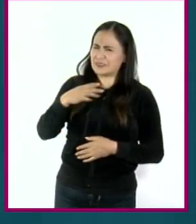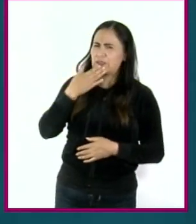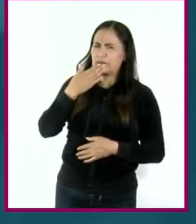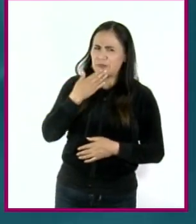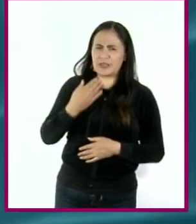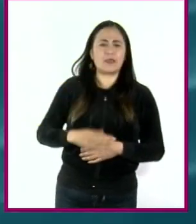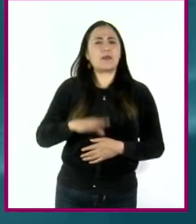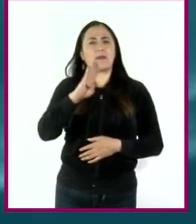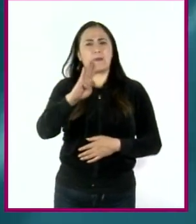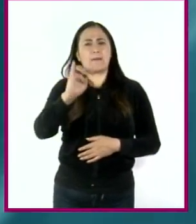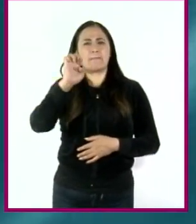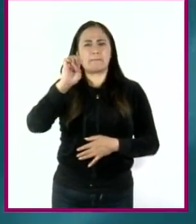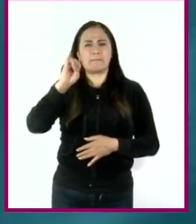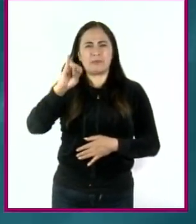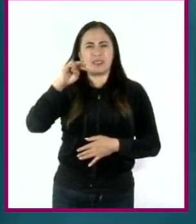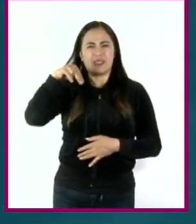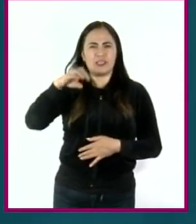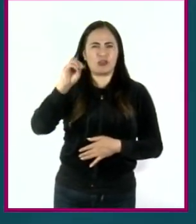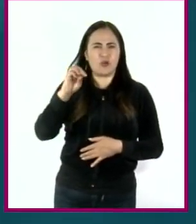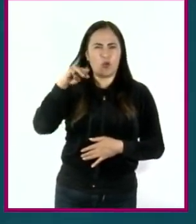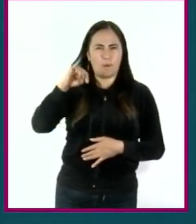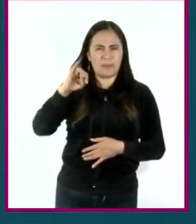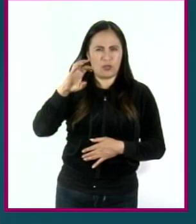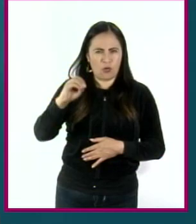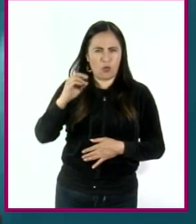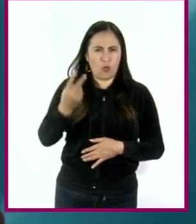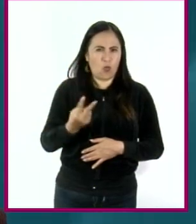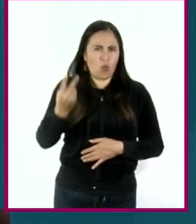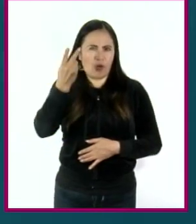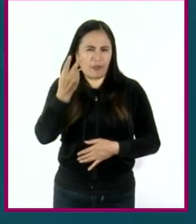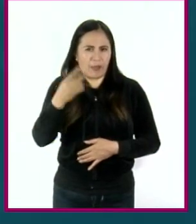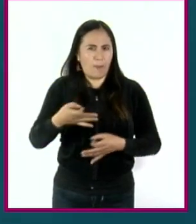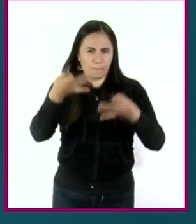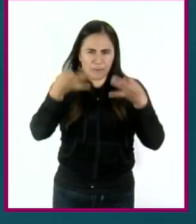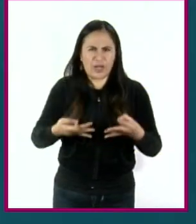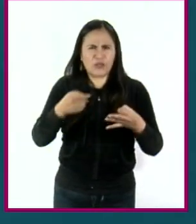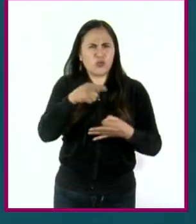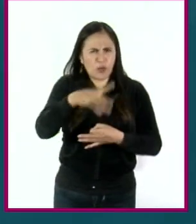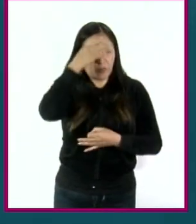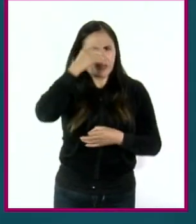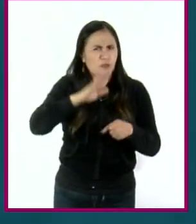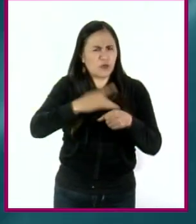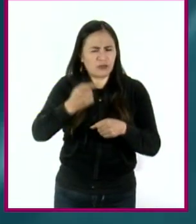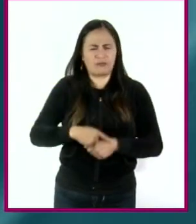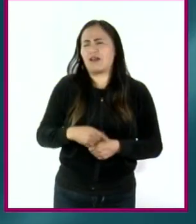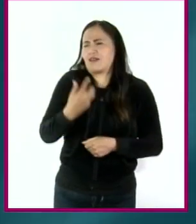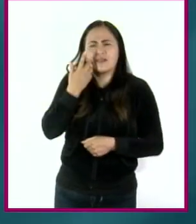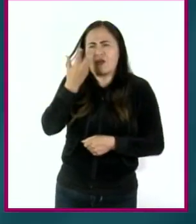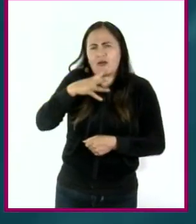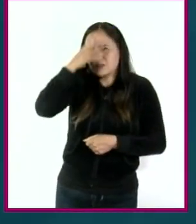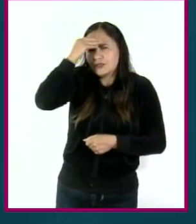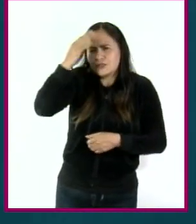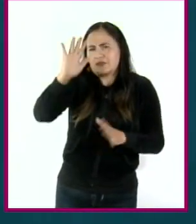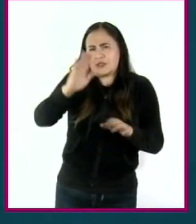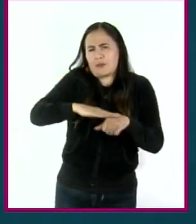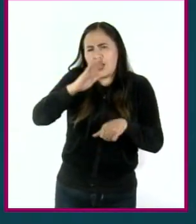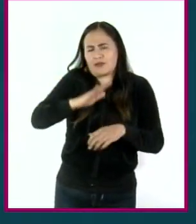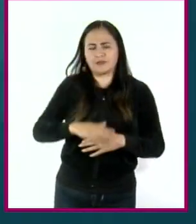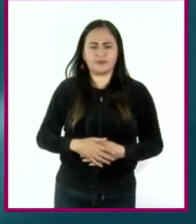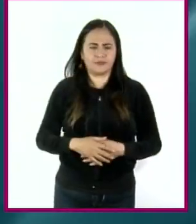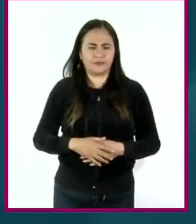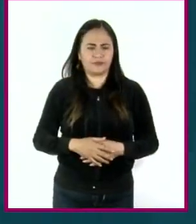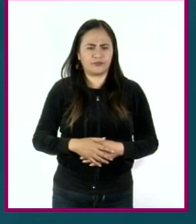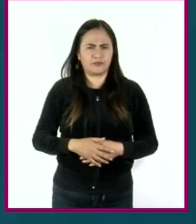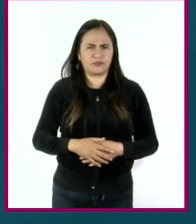el binomio cuadrado perfecto. Órale, ¿y por qué lo estabas aprendiendo? Porque me gusta saber cosas. ¿Te has preguntado, Memo, cómo